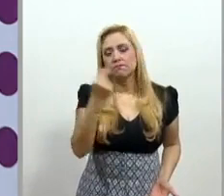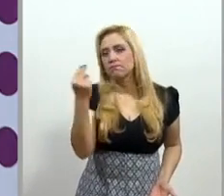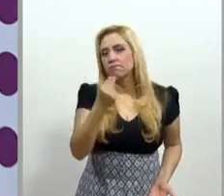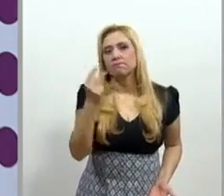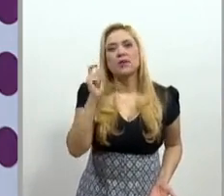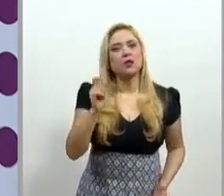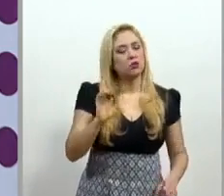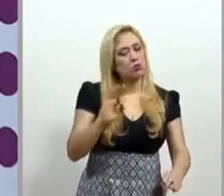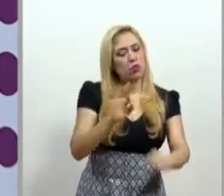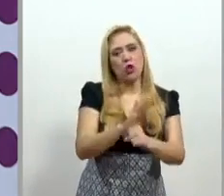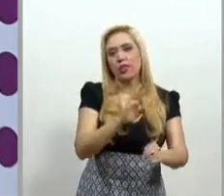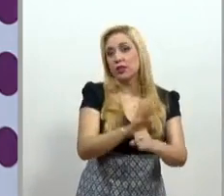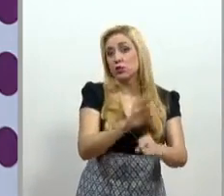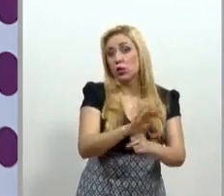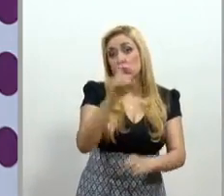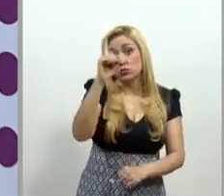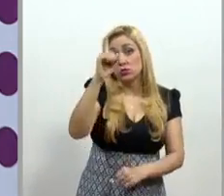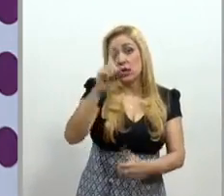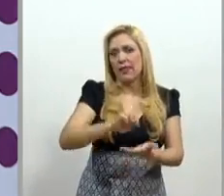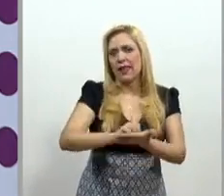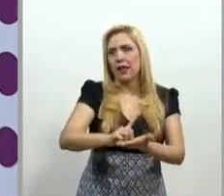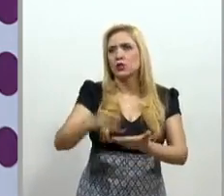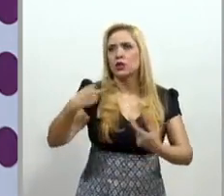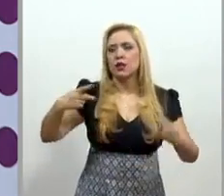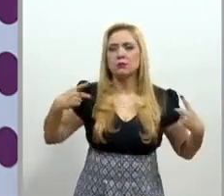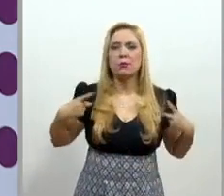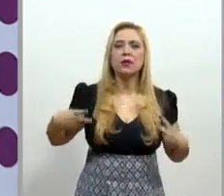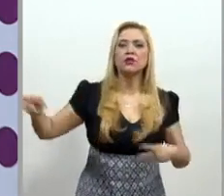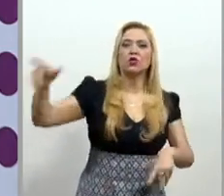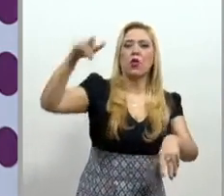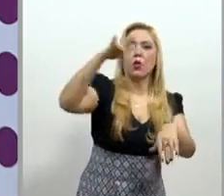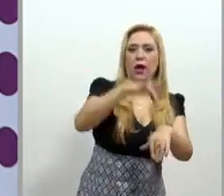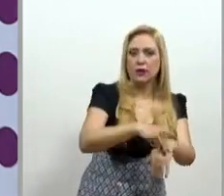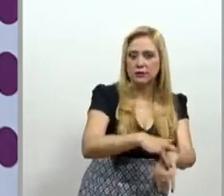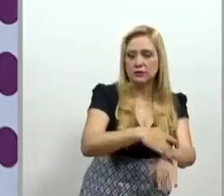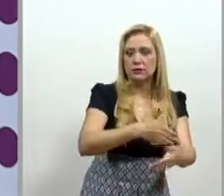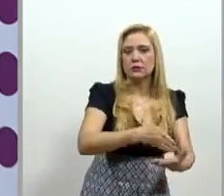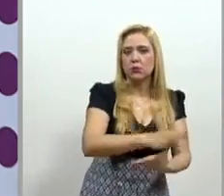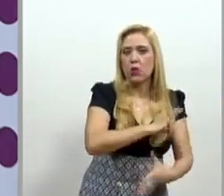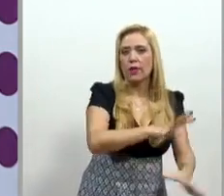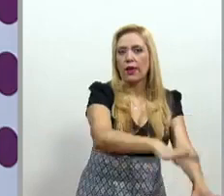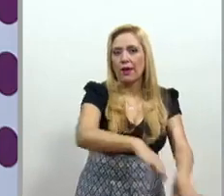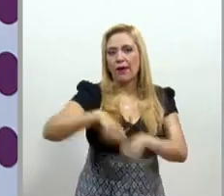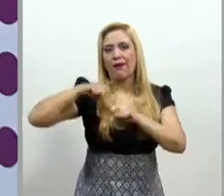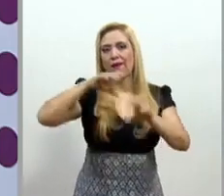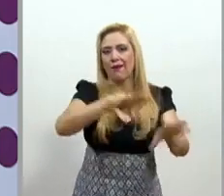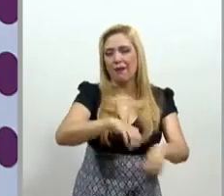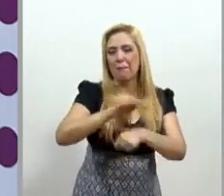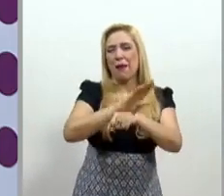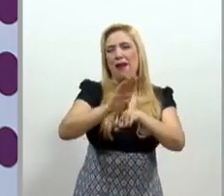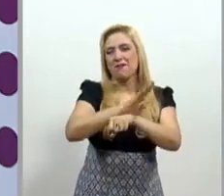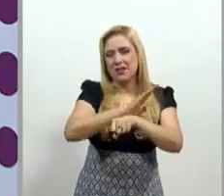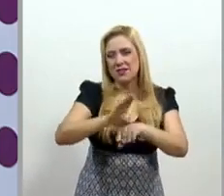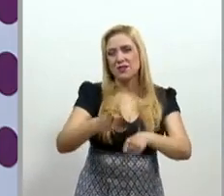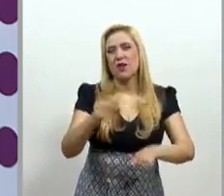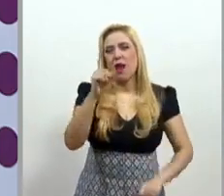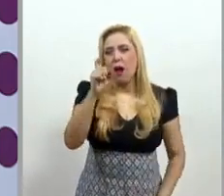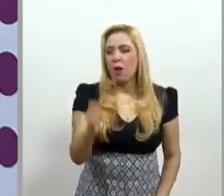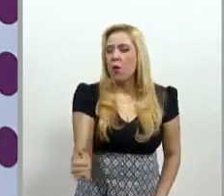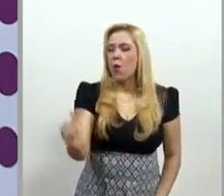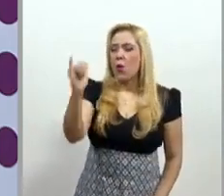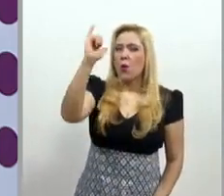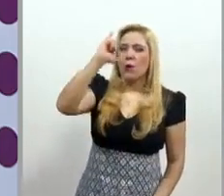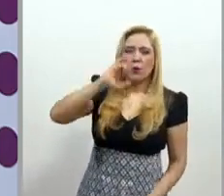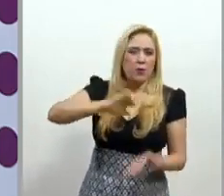a la protección del derecho humano como tal. Por eso se dice en muchos aspectos en la doctrina que la protección del derecho humano